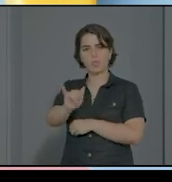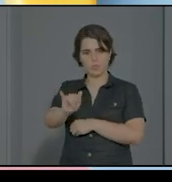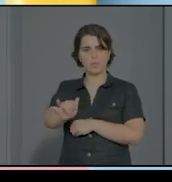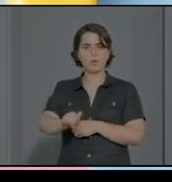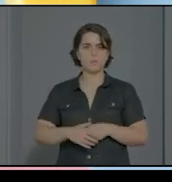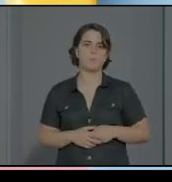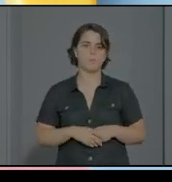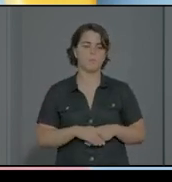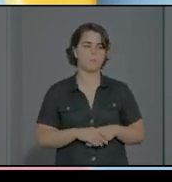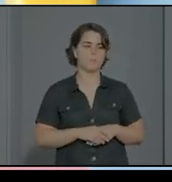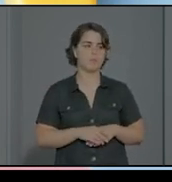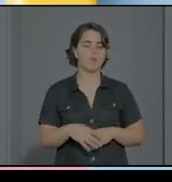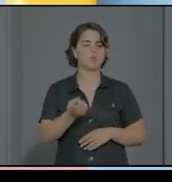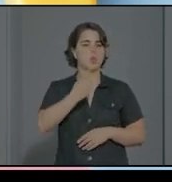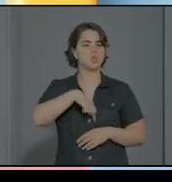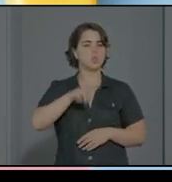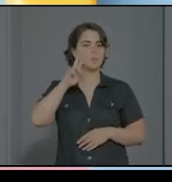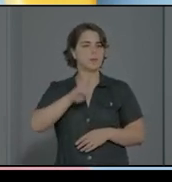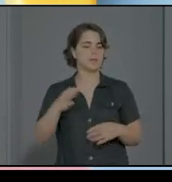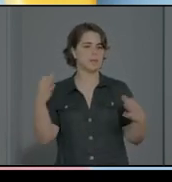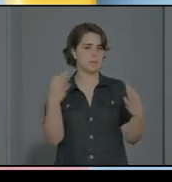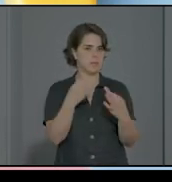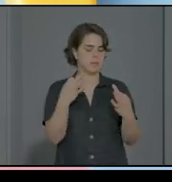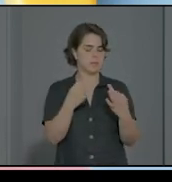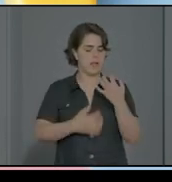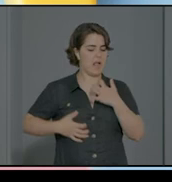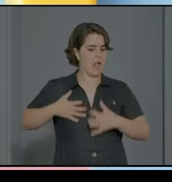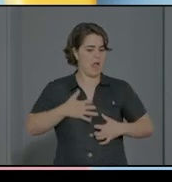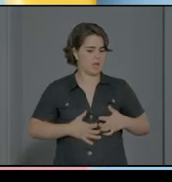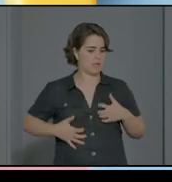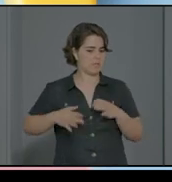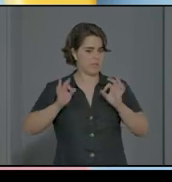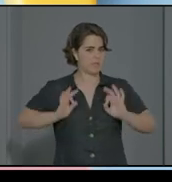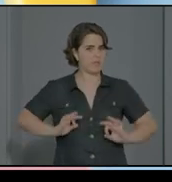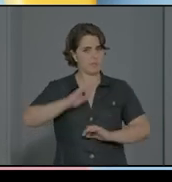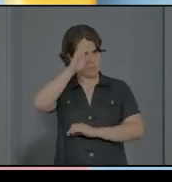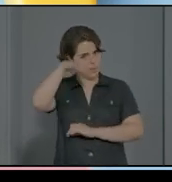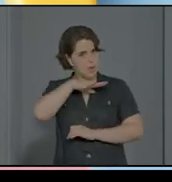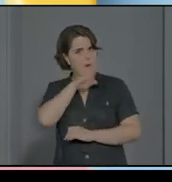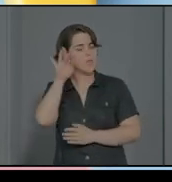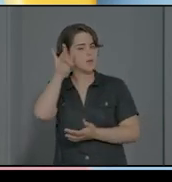Vemos también que hay una ansiedad por parte de los padres,